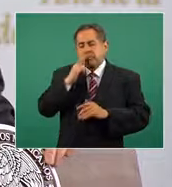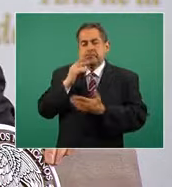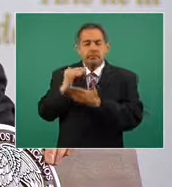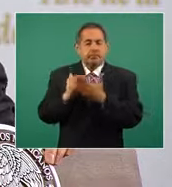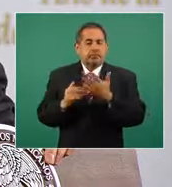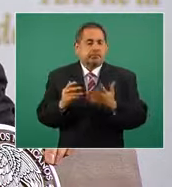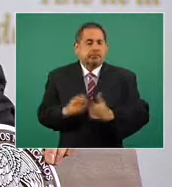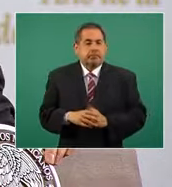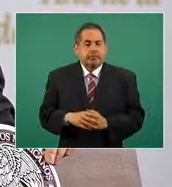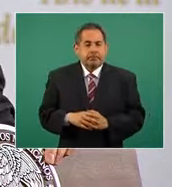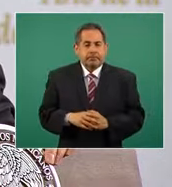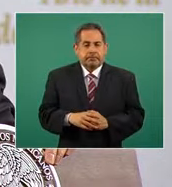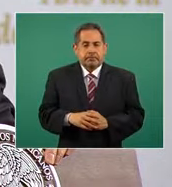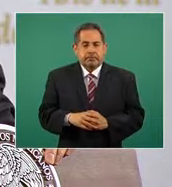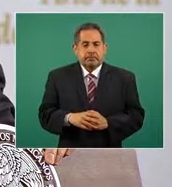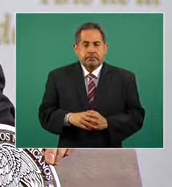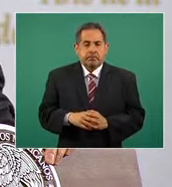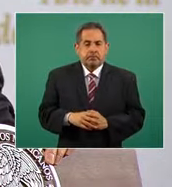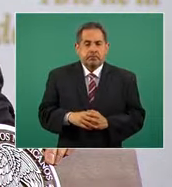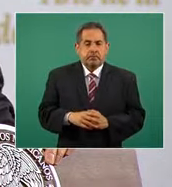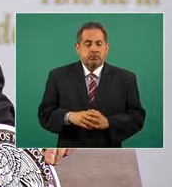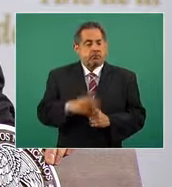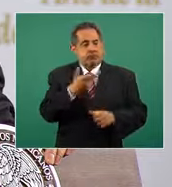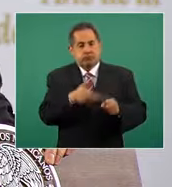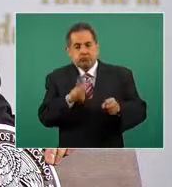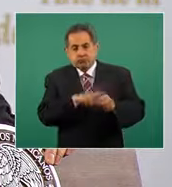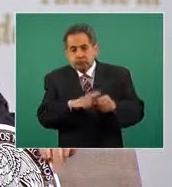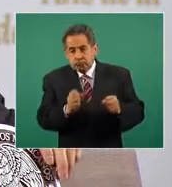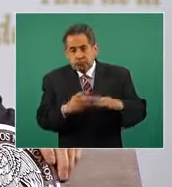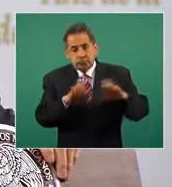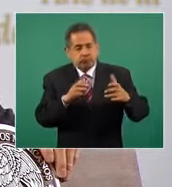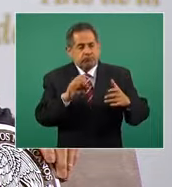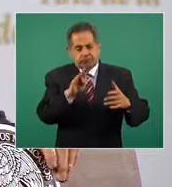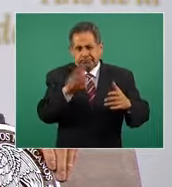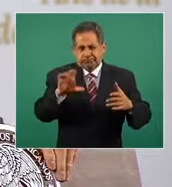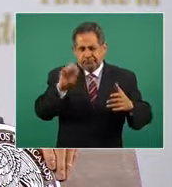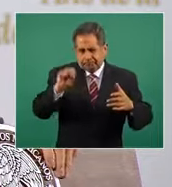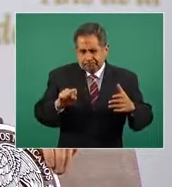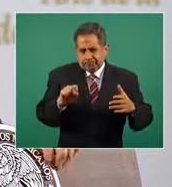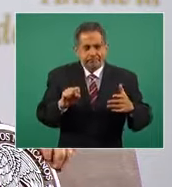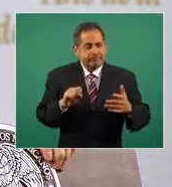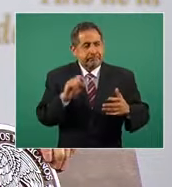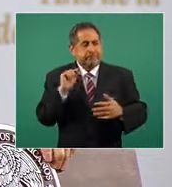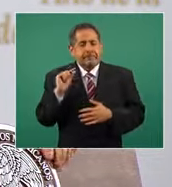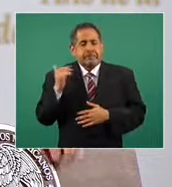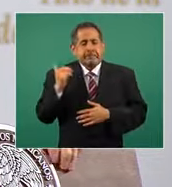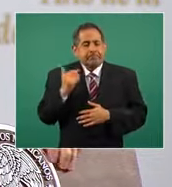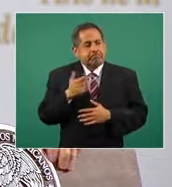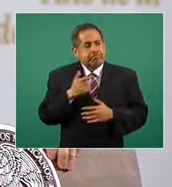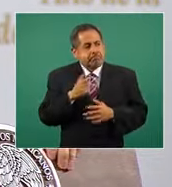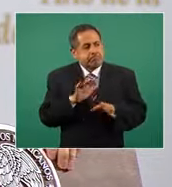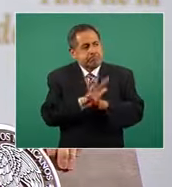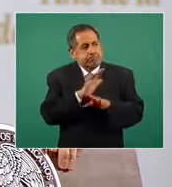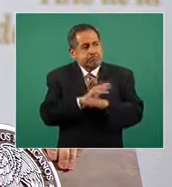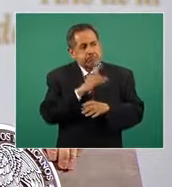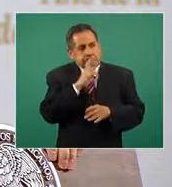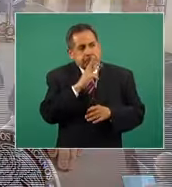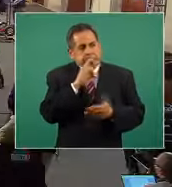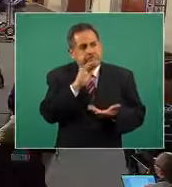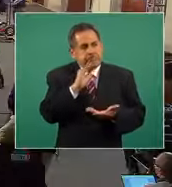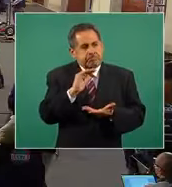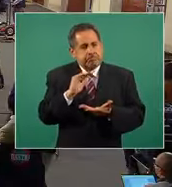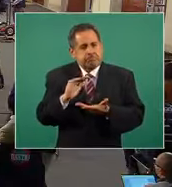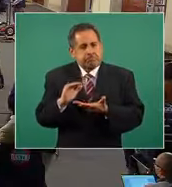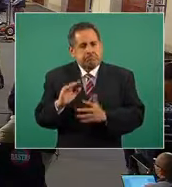reducción. La siguiente. Y su hospitalización también es apenas muy reciente que empieza a tener cambios posiblemente hacia la baja.